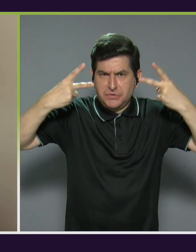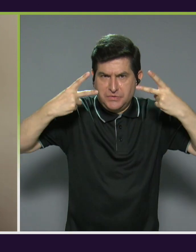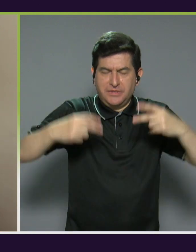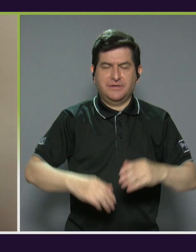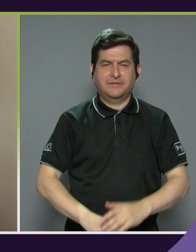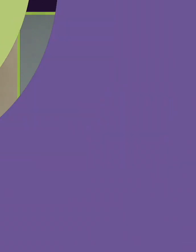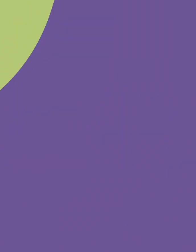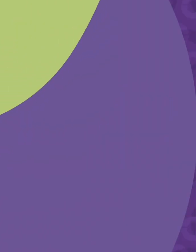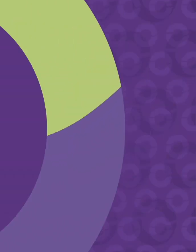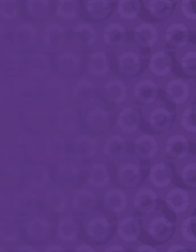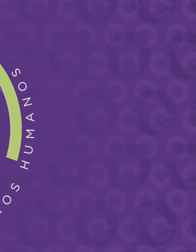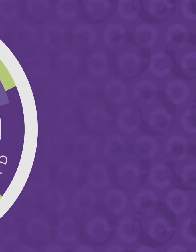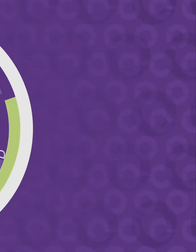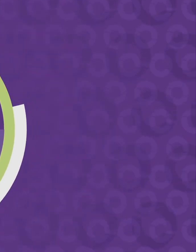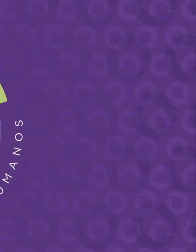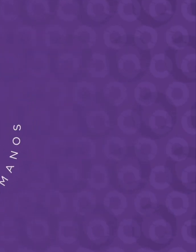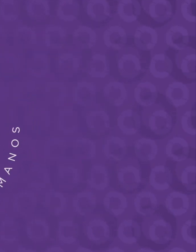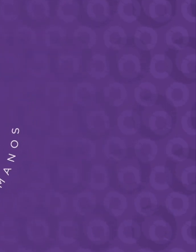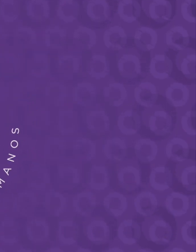¿verdad?